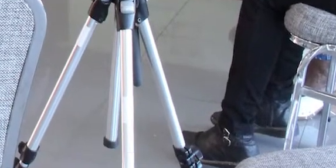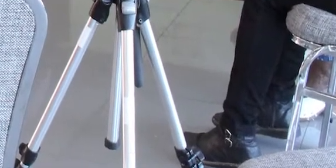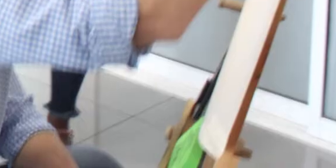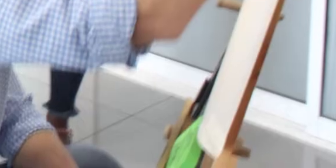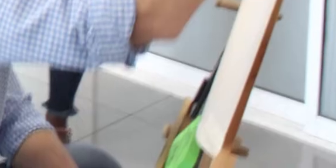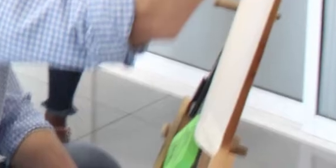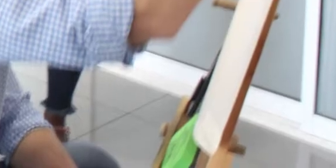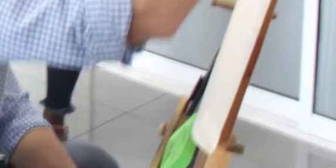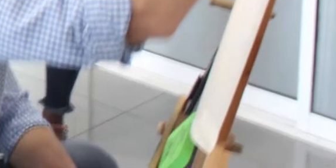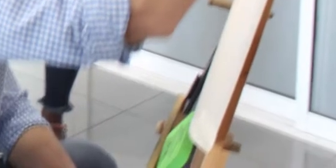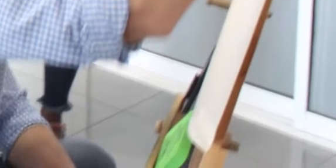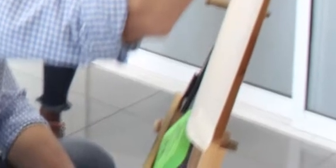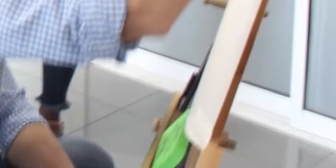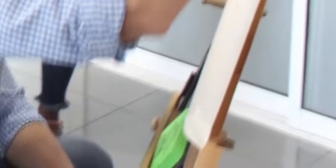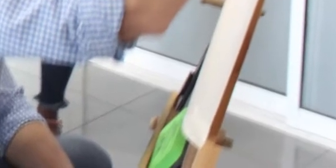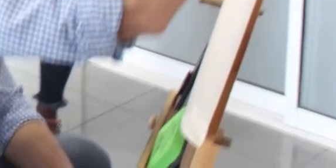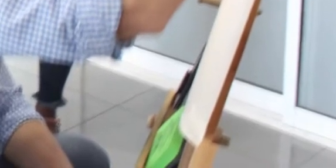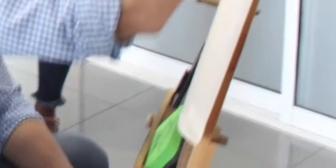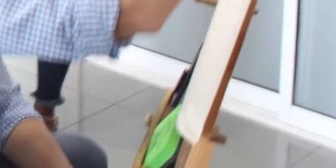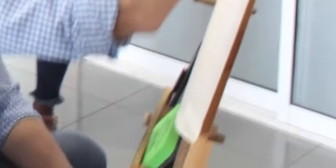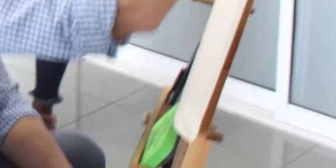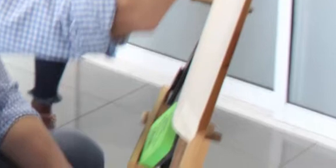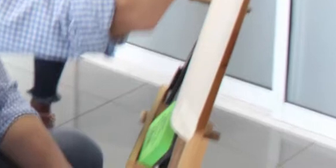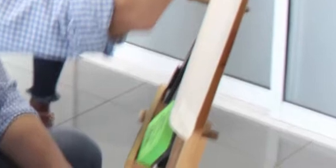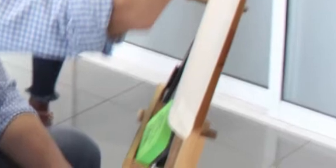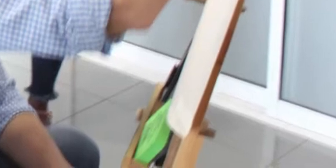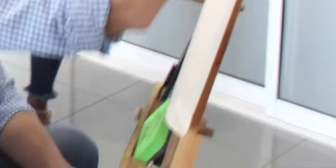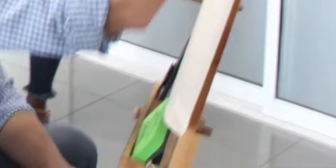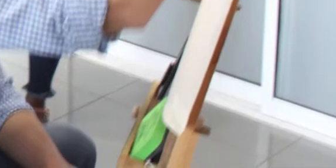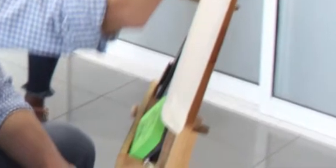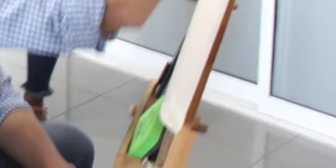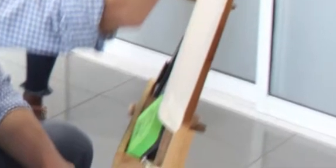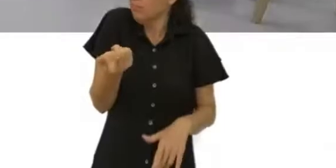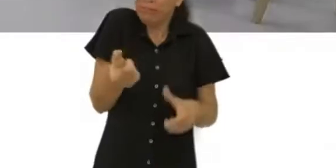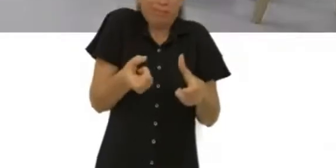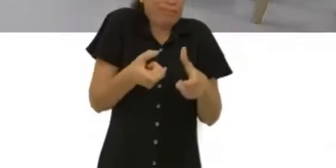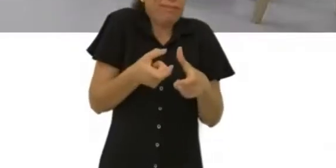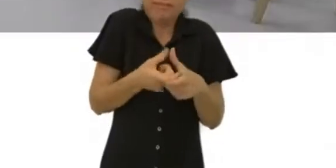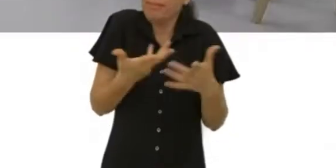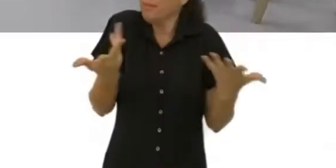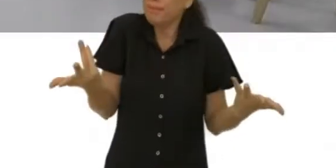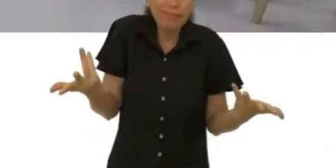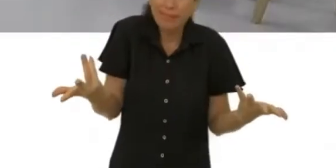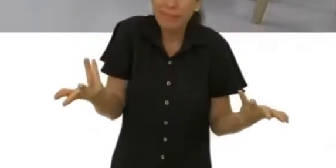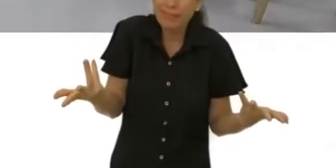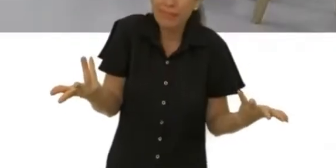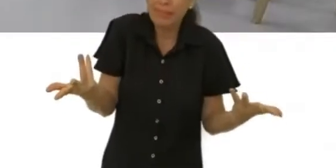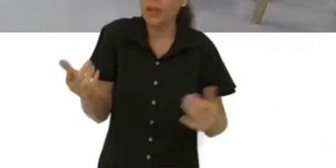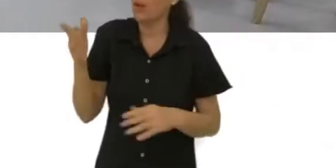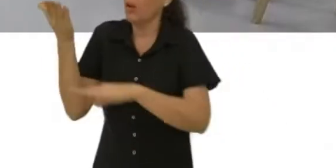local, regional y nacional, organizaciones y colectivos LGBTI, organizaciones sociales y